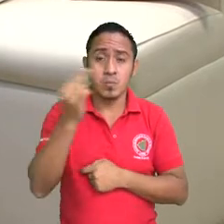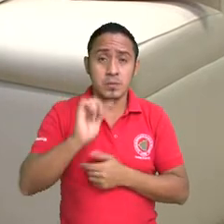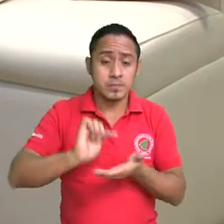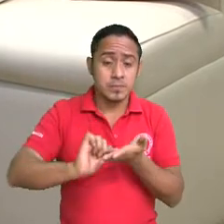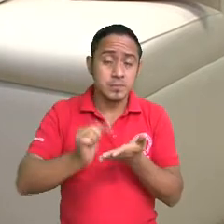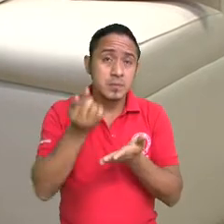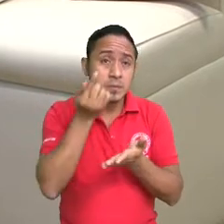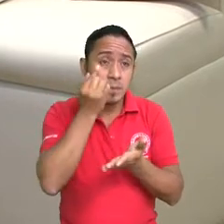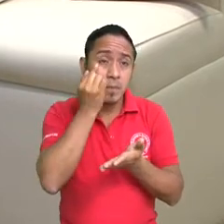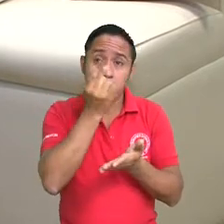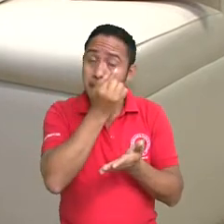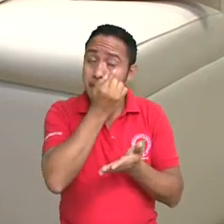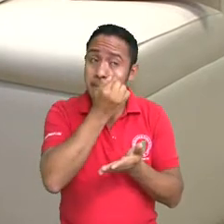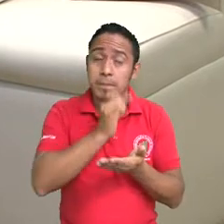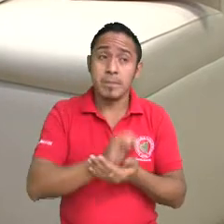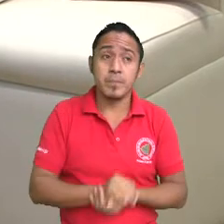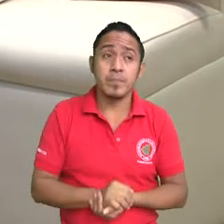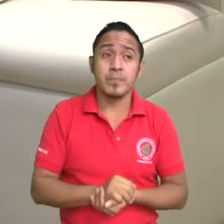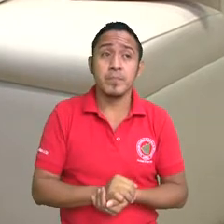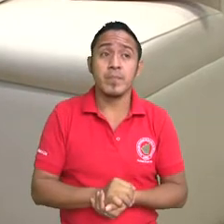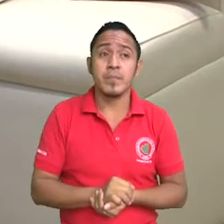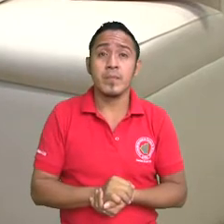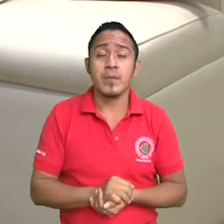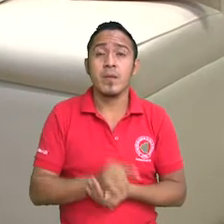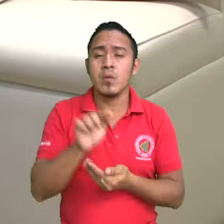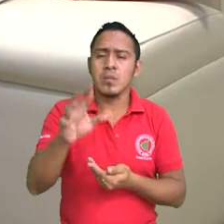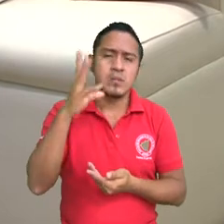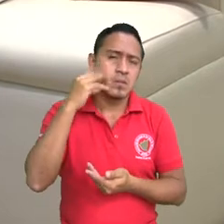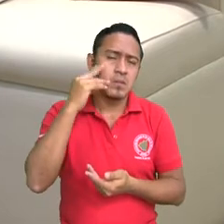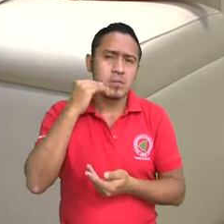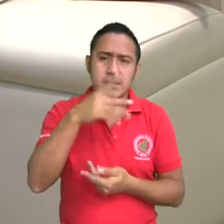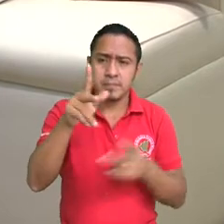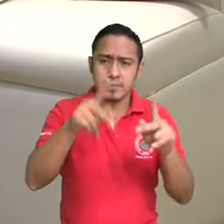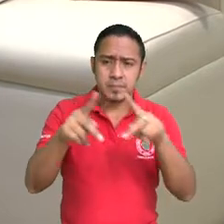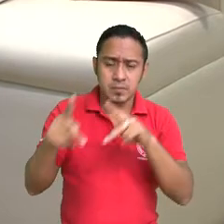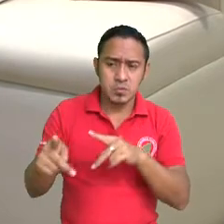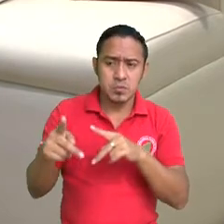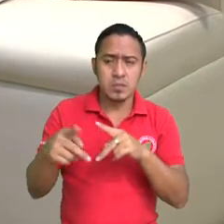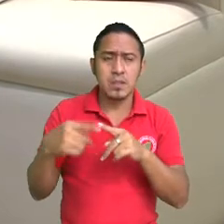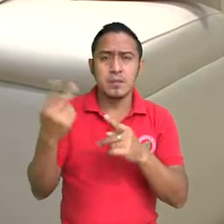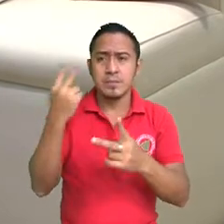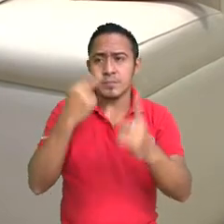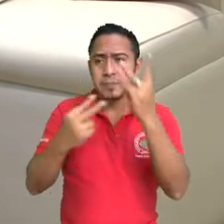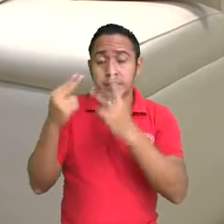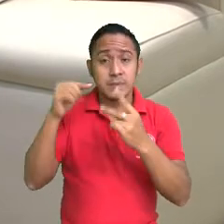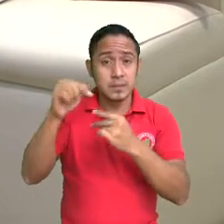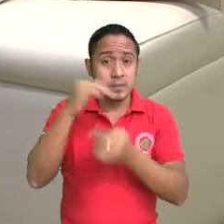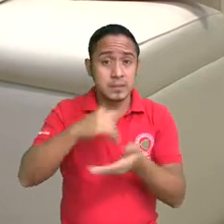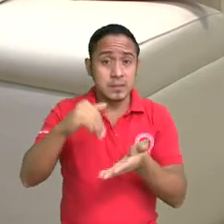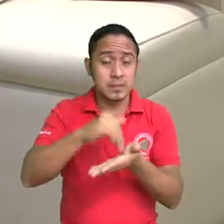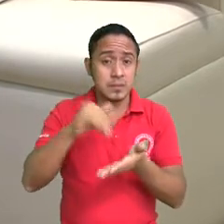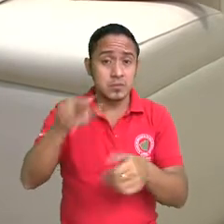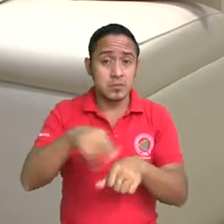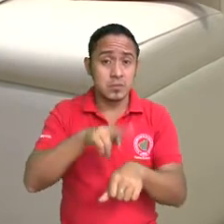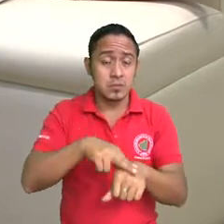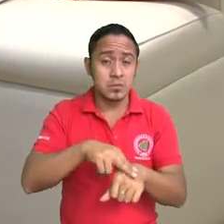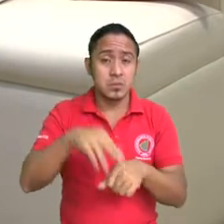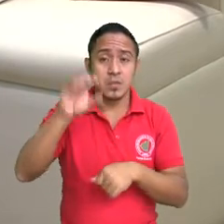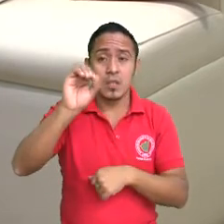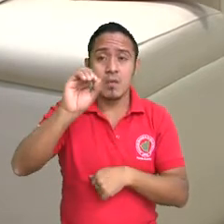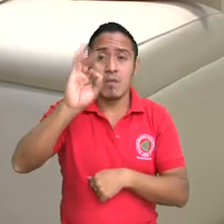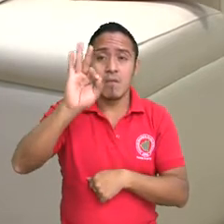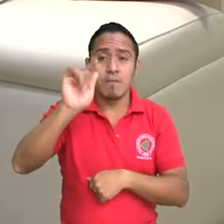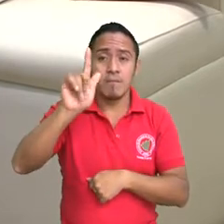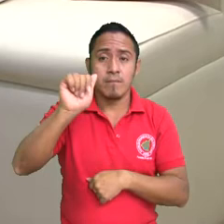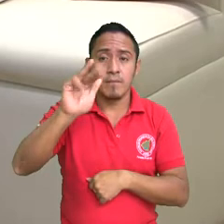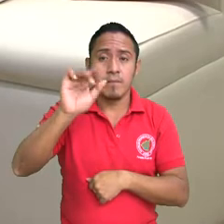contacto. Usted que tiene más familiarización con las personas que visitan el Centro Nacional de Oftalmología. ¿Cómo está el